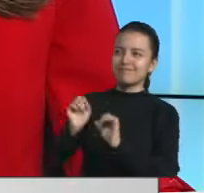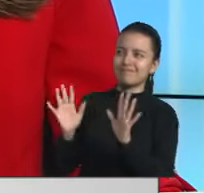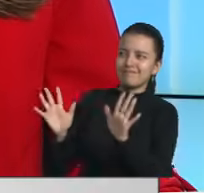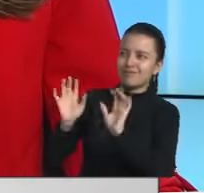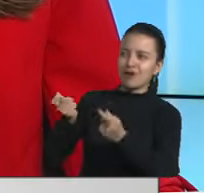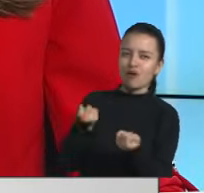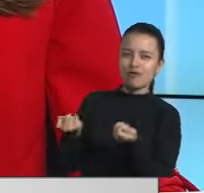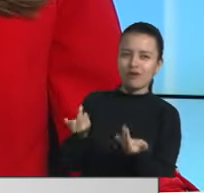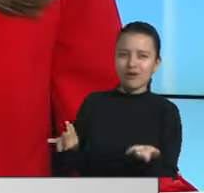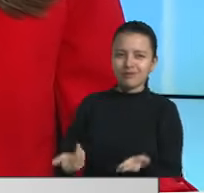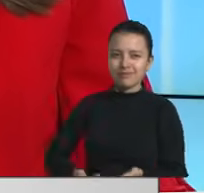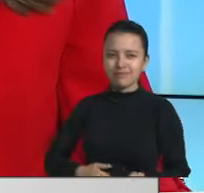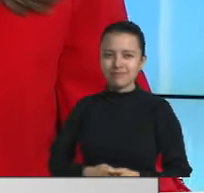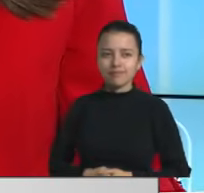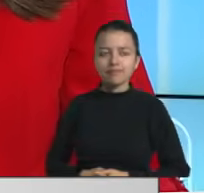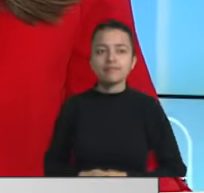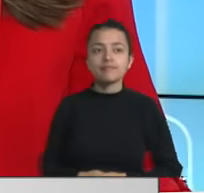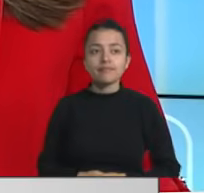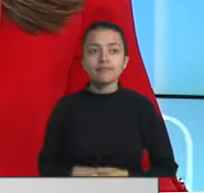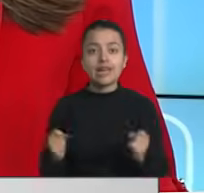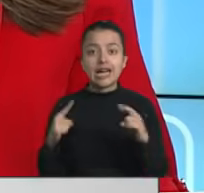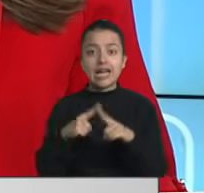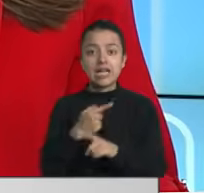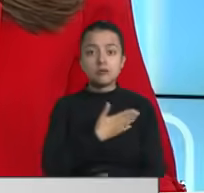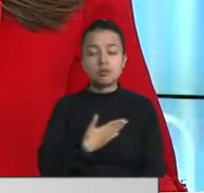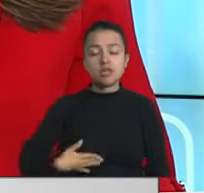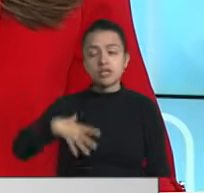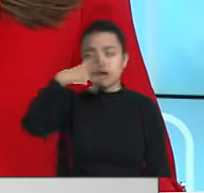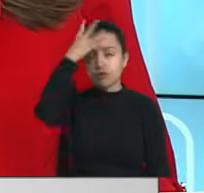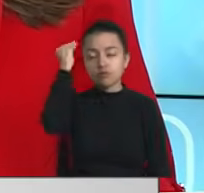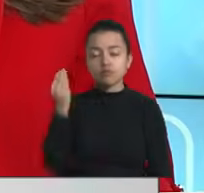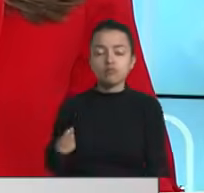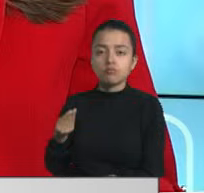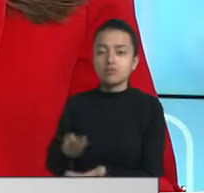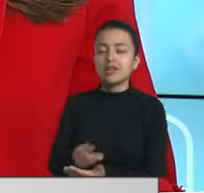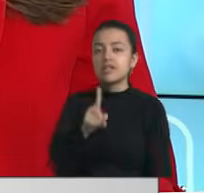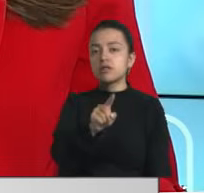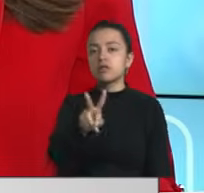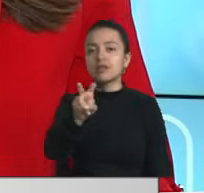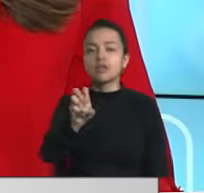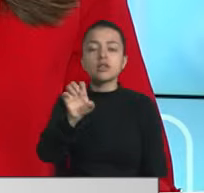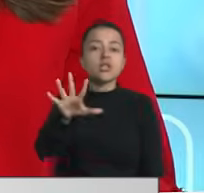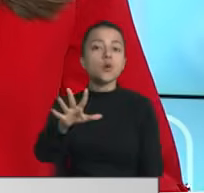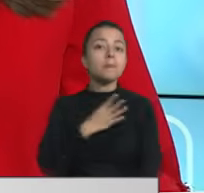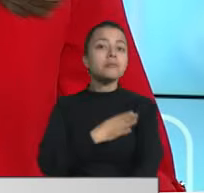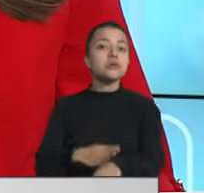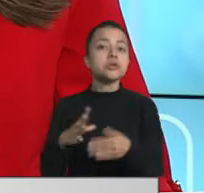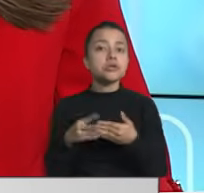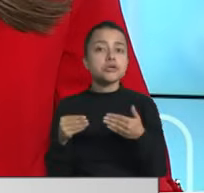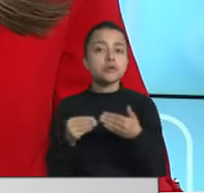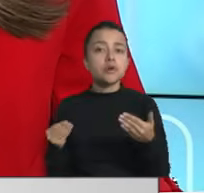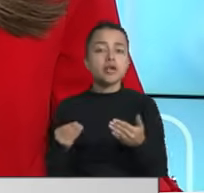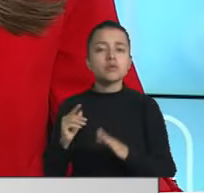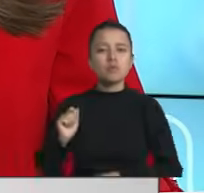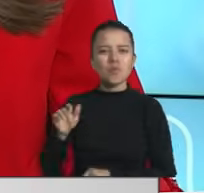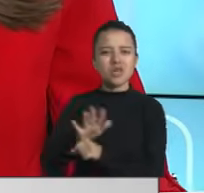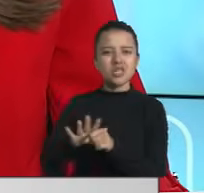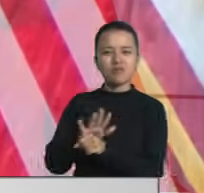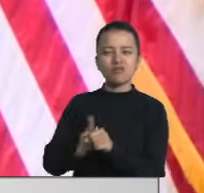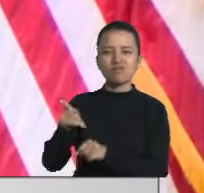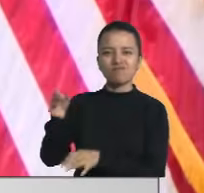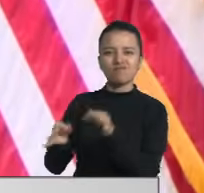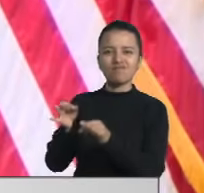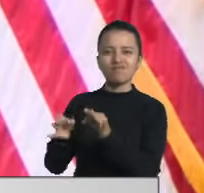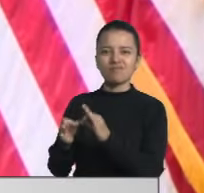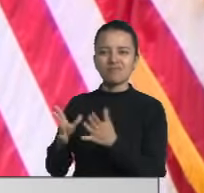El expresidente estadounidense Donald Trump pagó una fianza de 175 millones de dólares en su caso por fraude civil